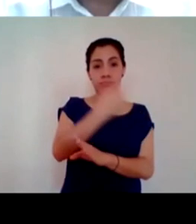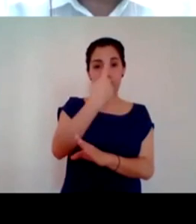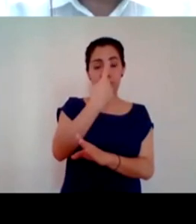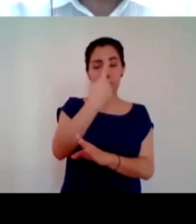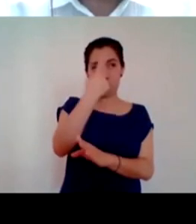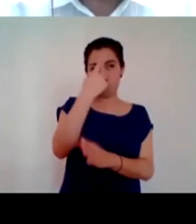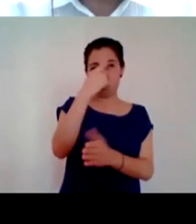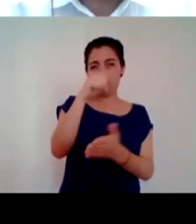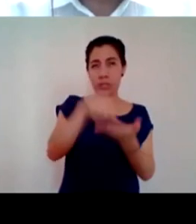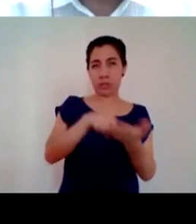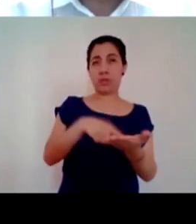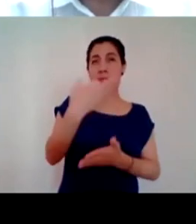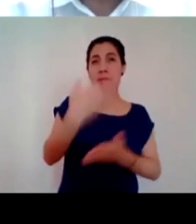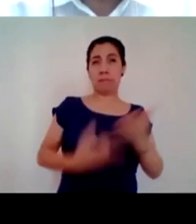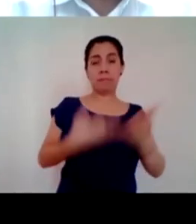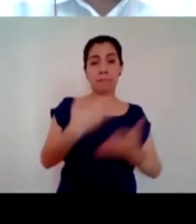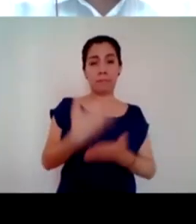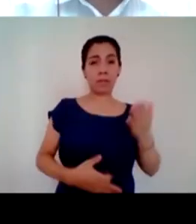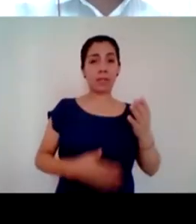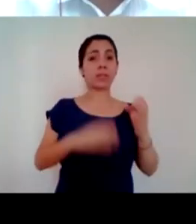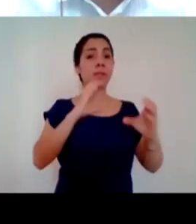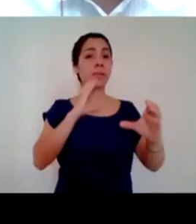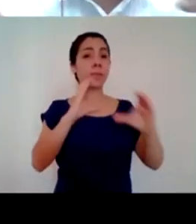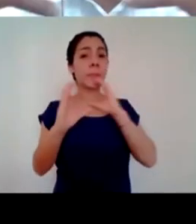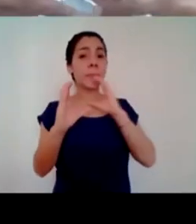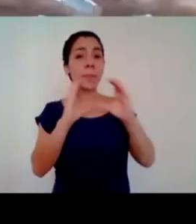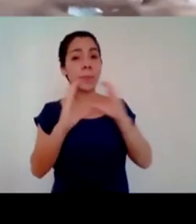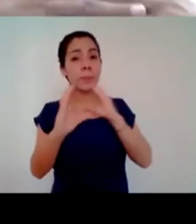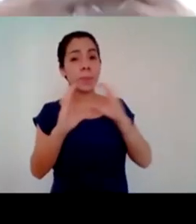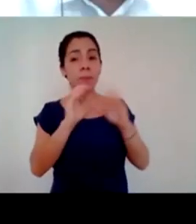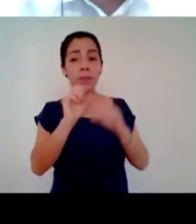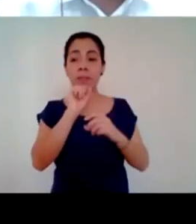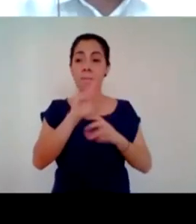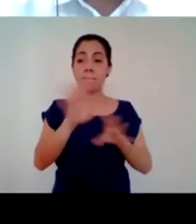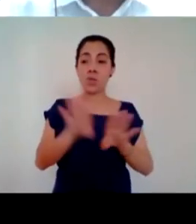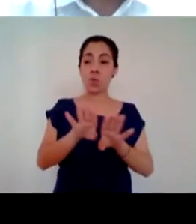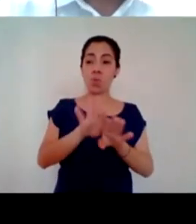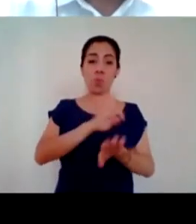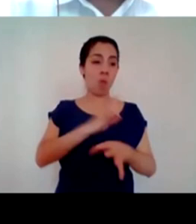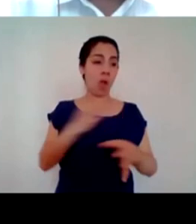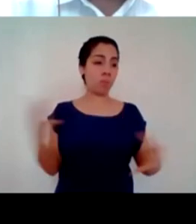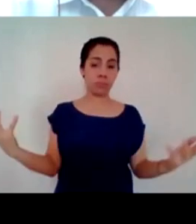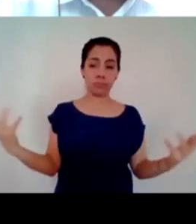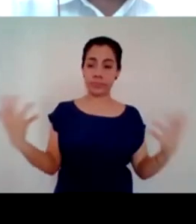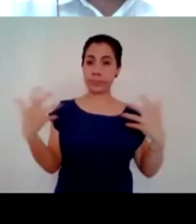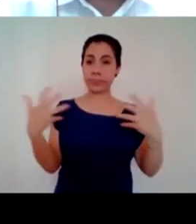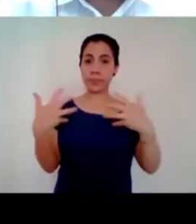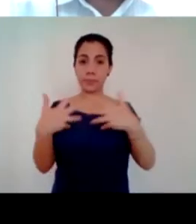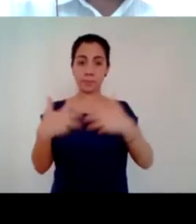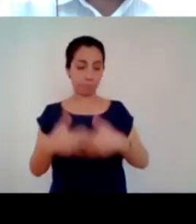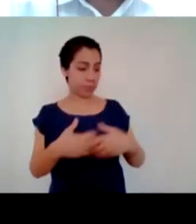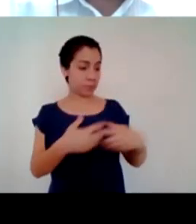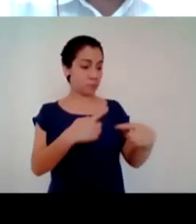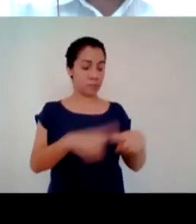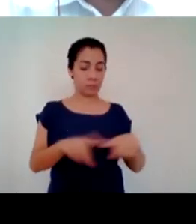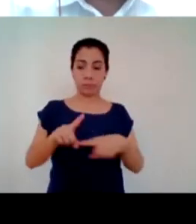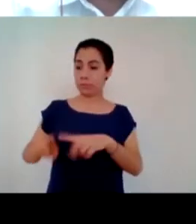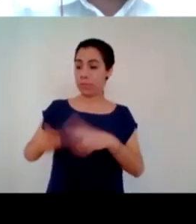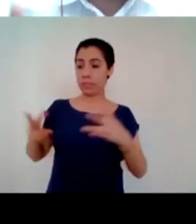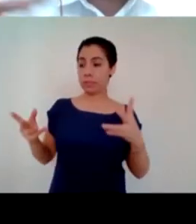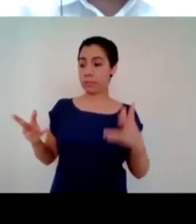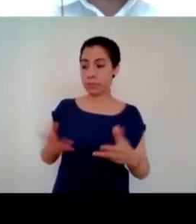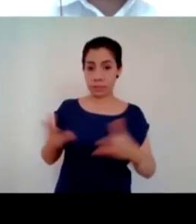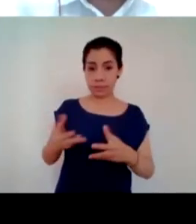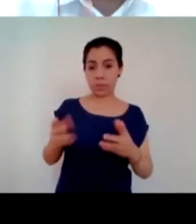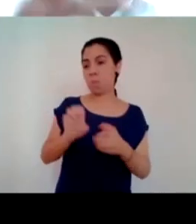comunicación, nos ha faltado una sistematización de acciones, es decir, hay evidentemente a través de